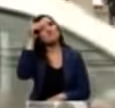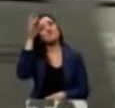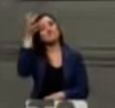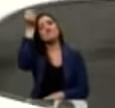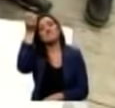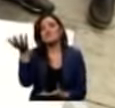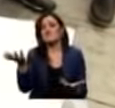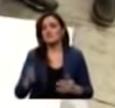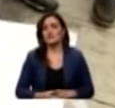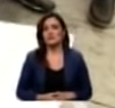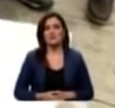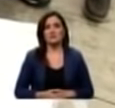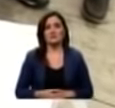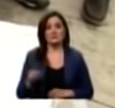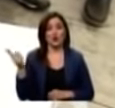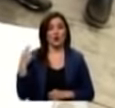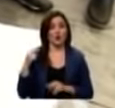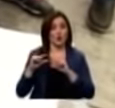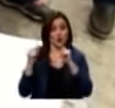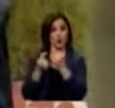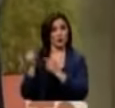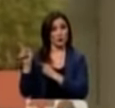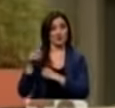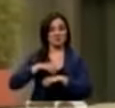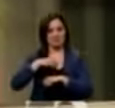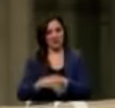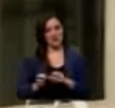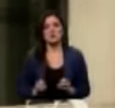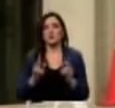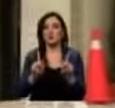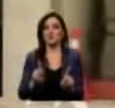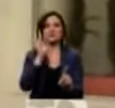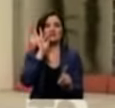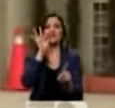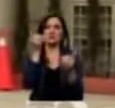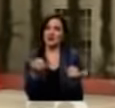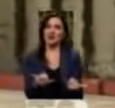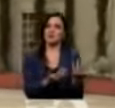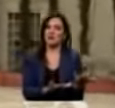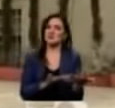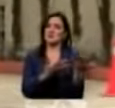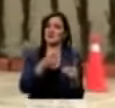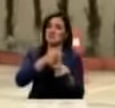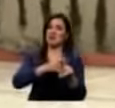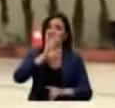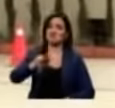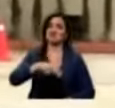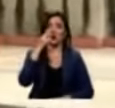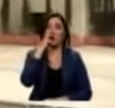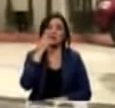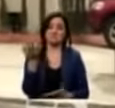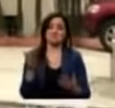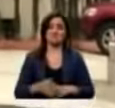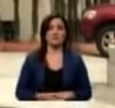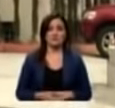sueños. Y en el caso de Raúl, Wendy y William, es perder la oportunidad de dar el examen y tener que seguir esperando a la